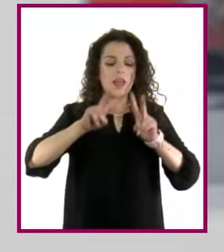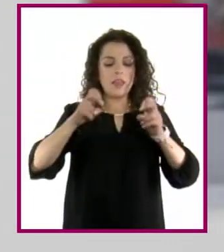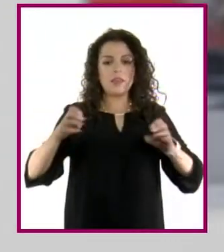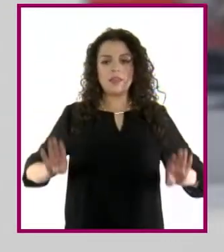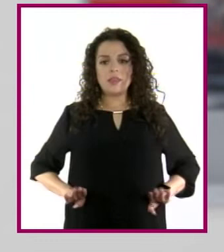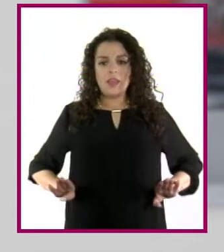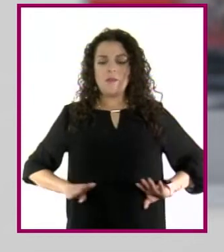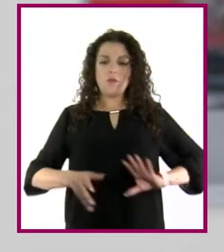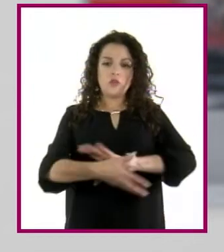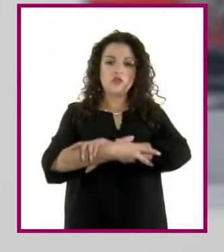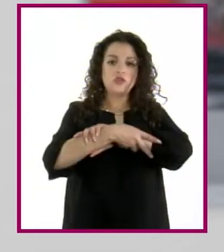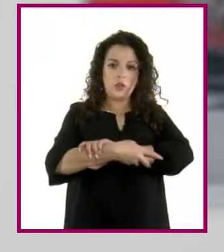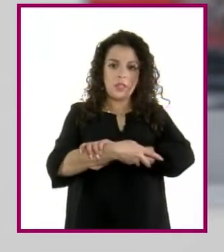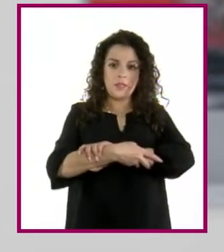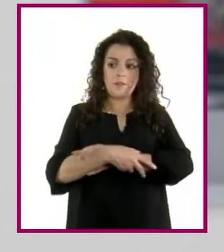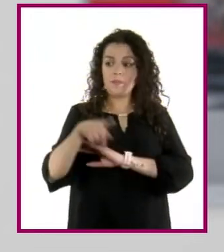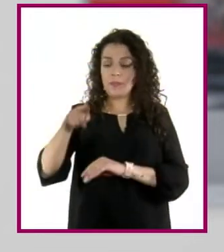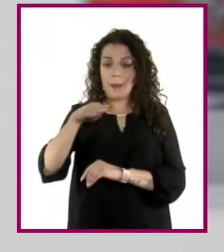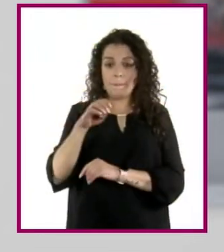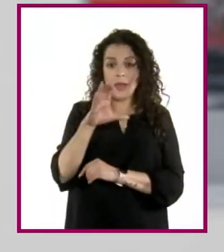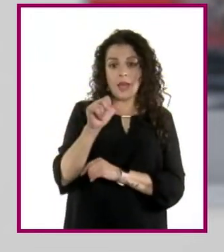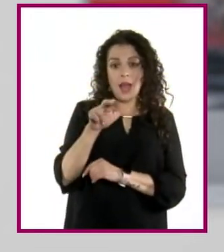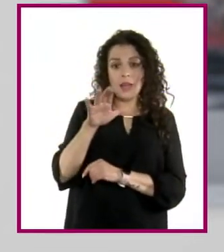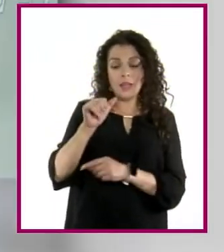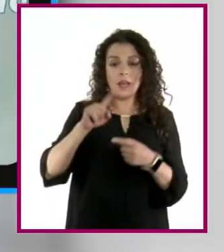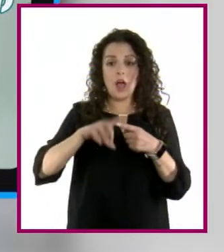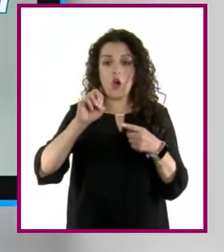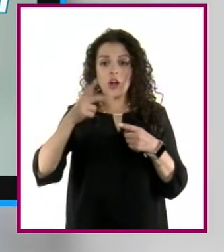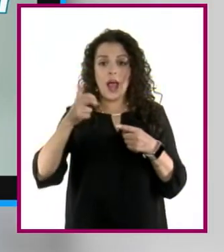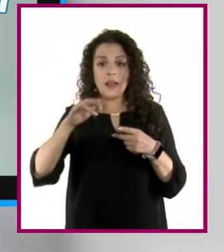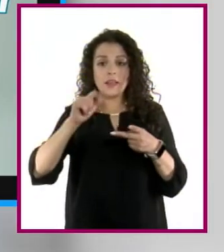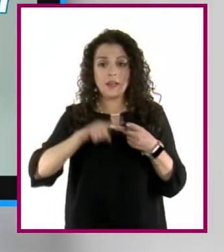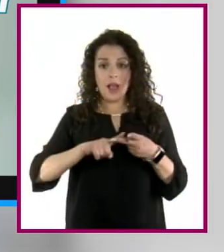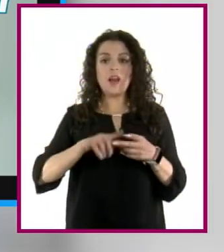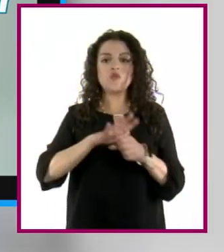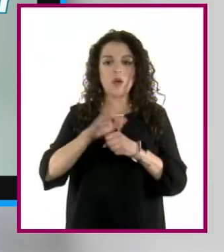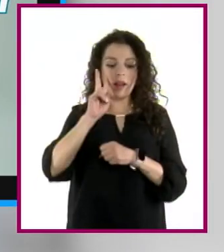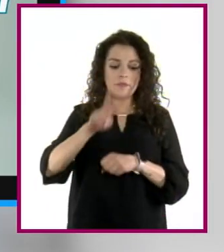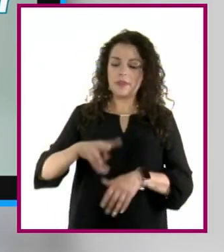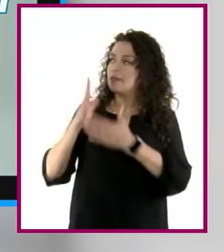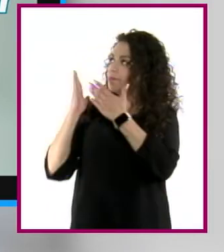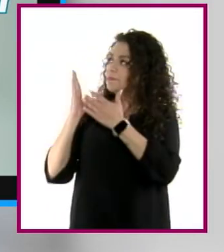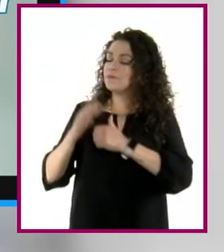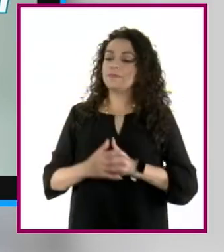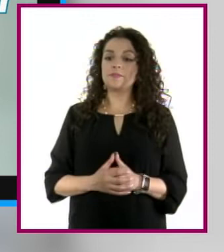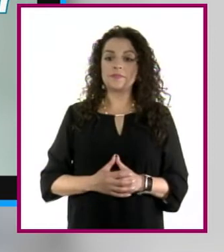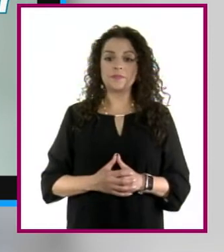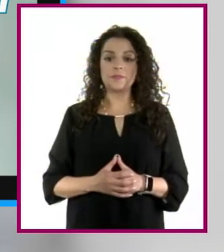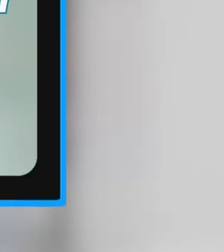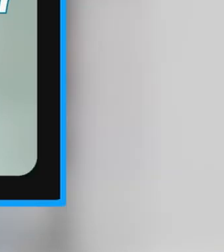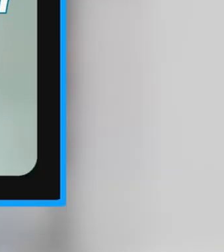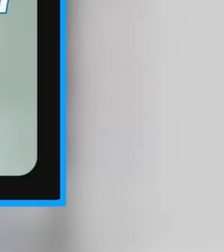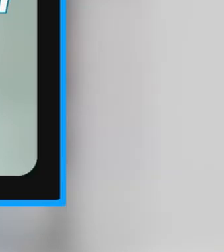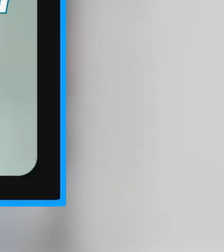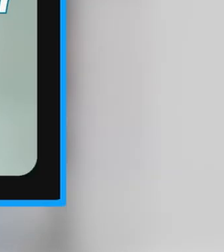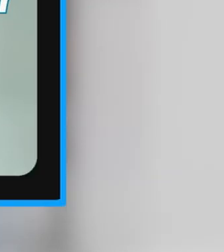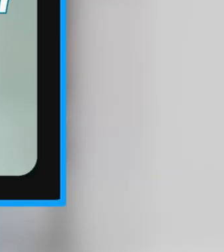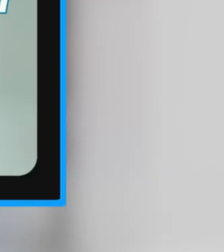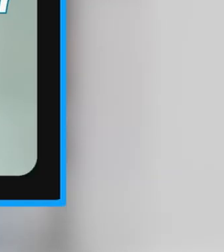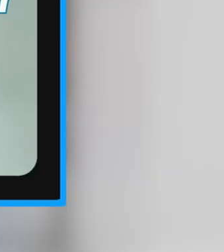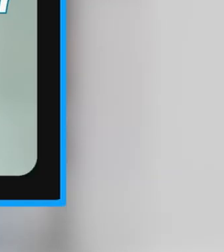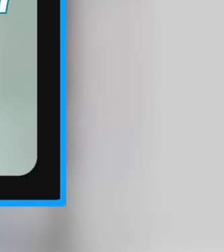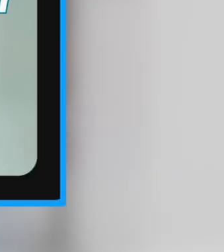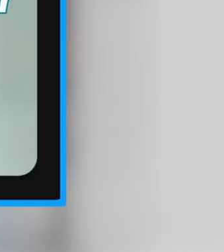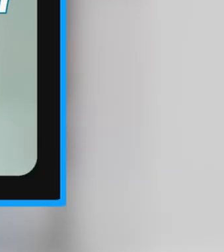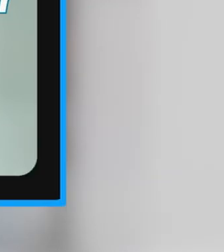la solidaridad mecánica y la solidaridad orgánica. La solidaridad mecánica es propia de sociedades en las